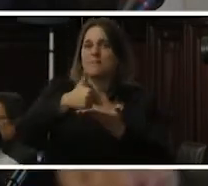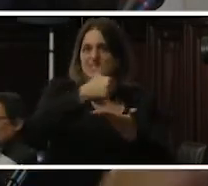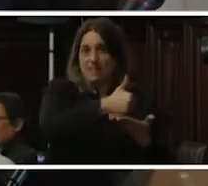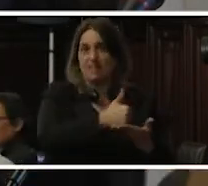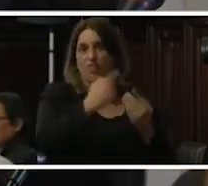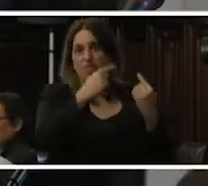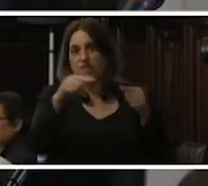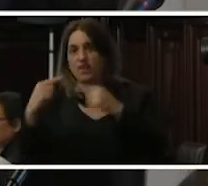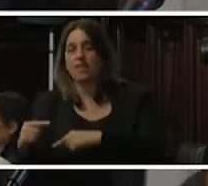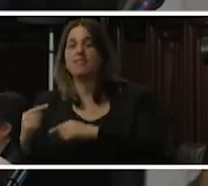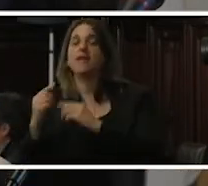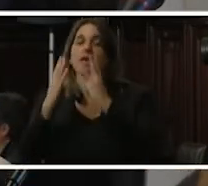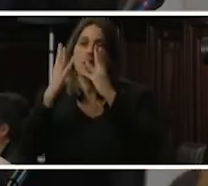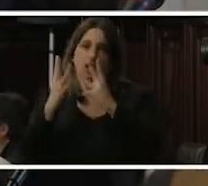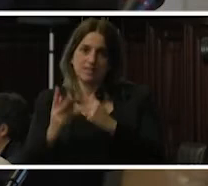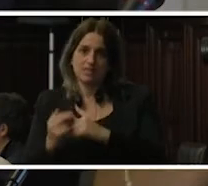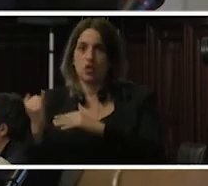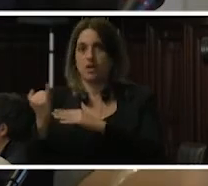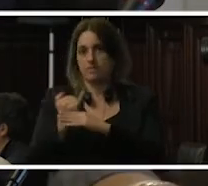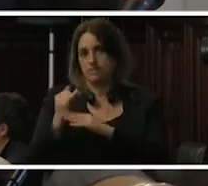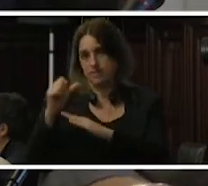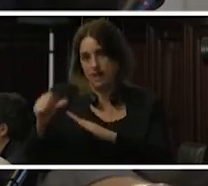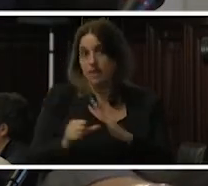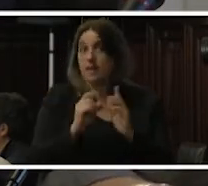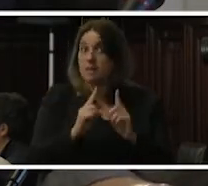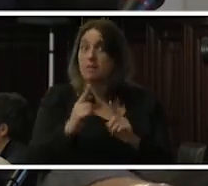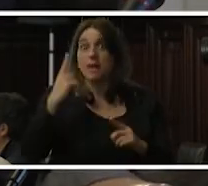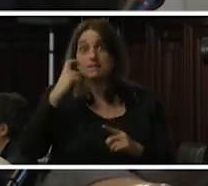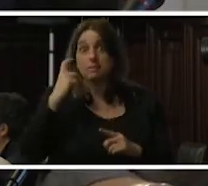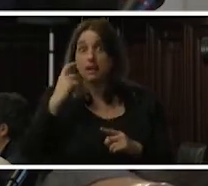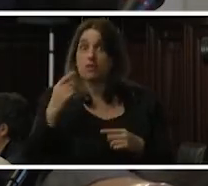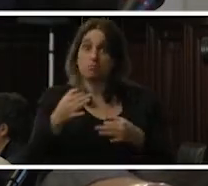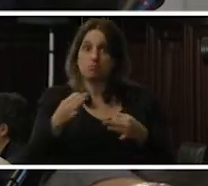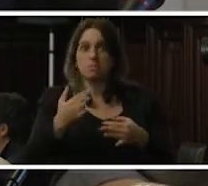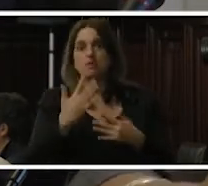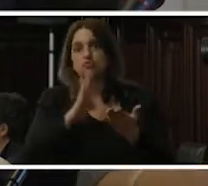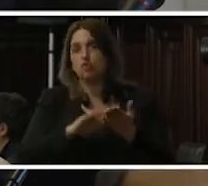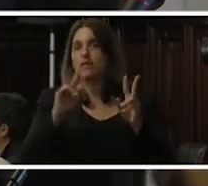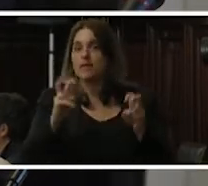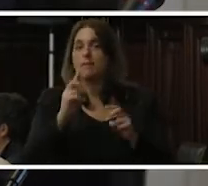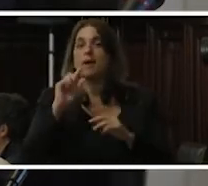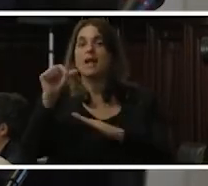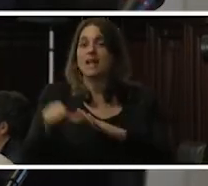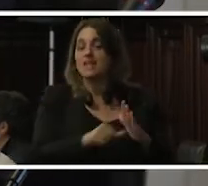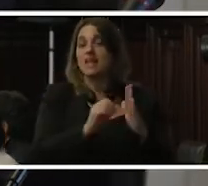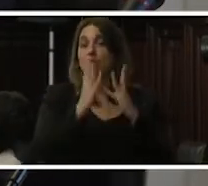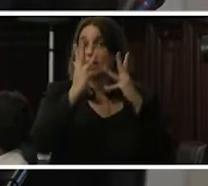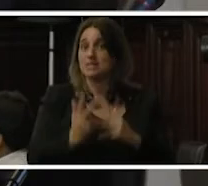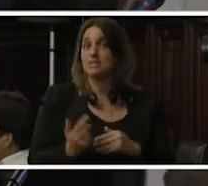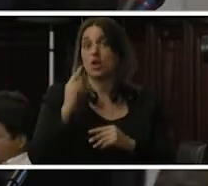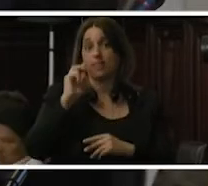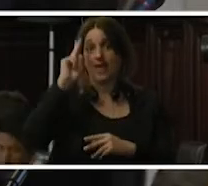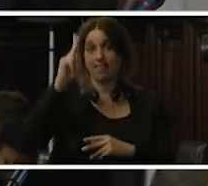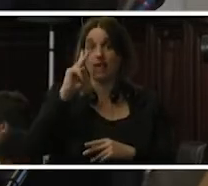estas organizaciones, pero también expertos del tema, dirigentes de organizaciones indígenas y, en